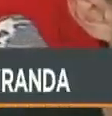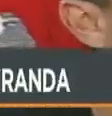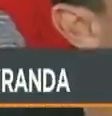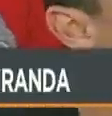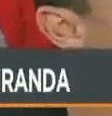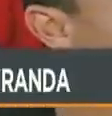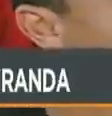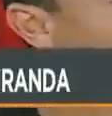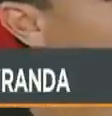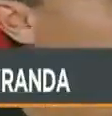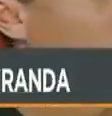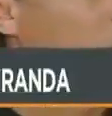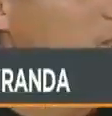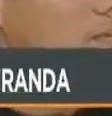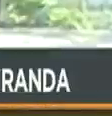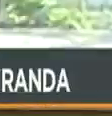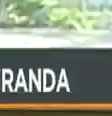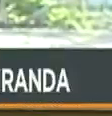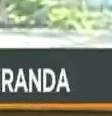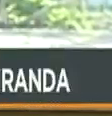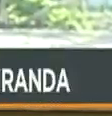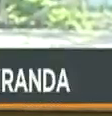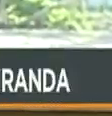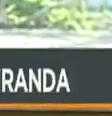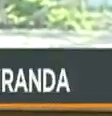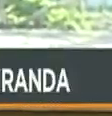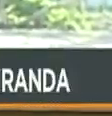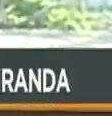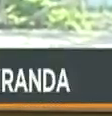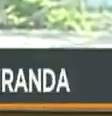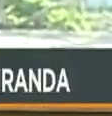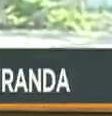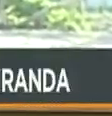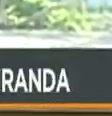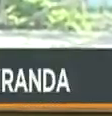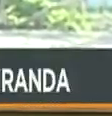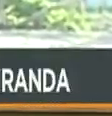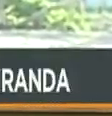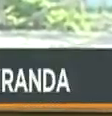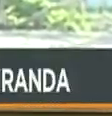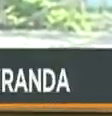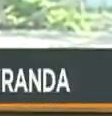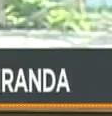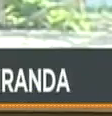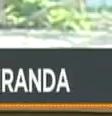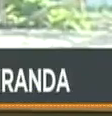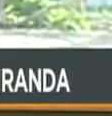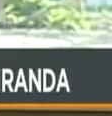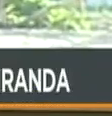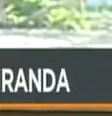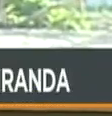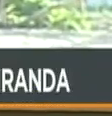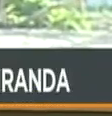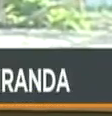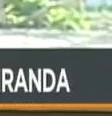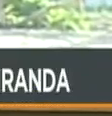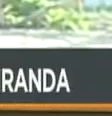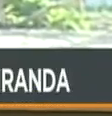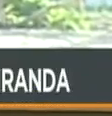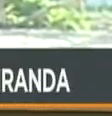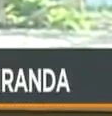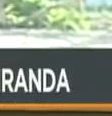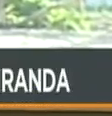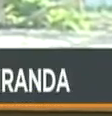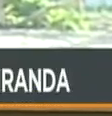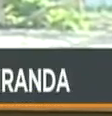Frente Francisco de Miranda. Bueno, también ha parido varios líderes en municipios